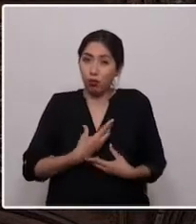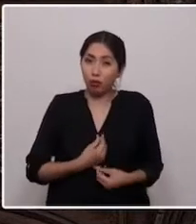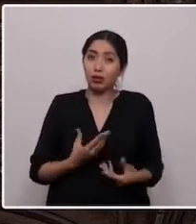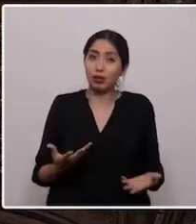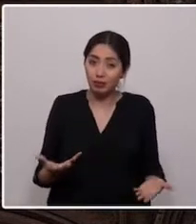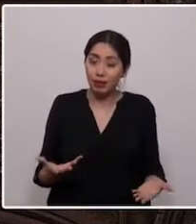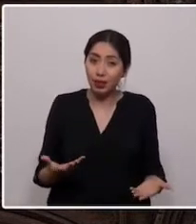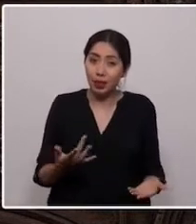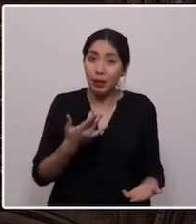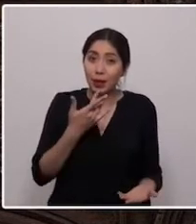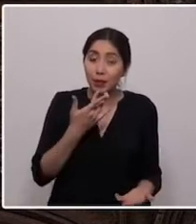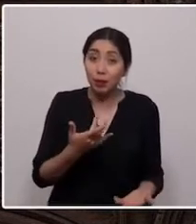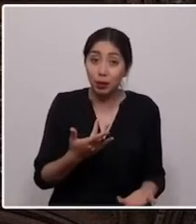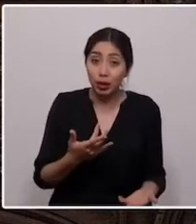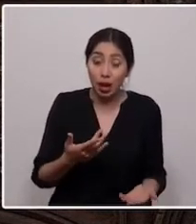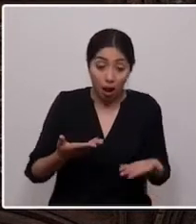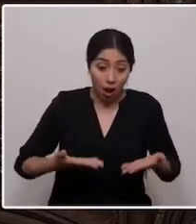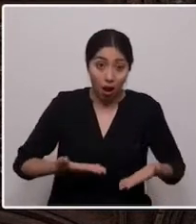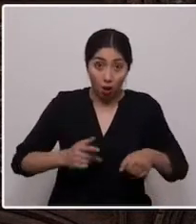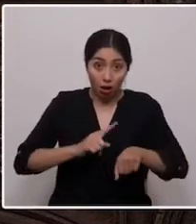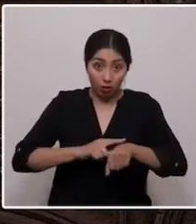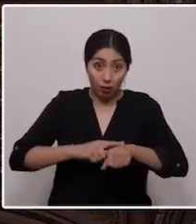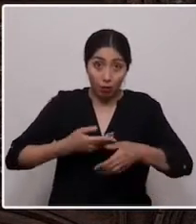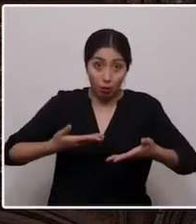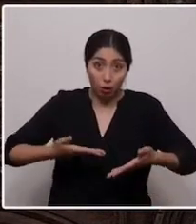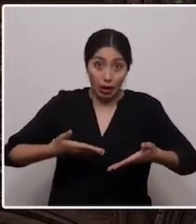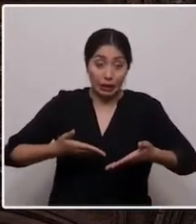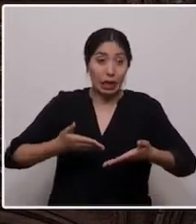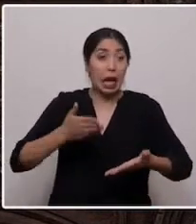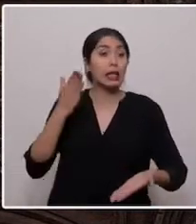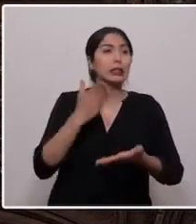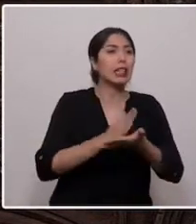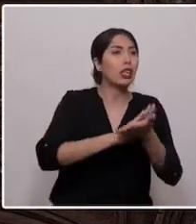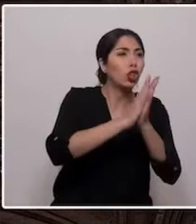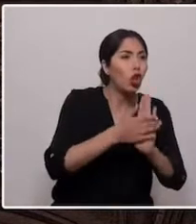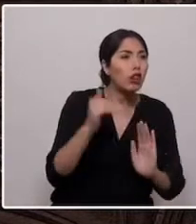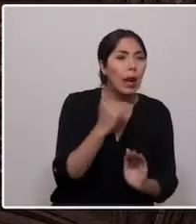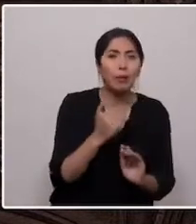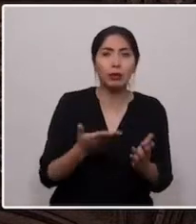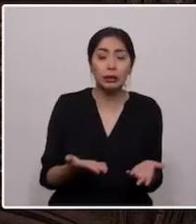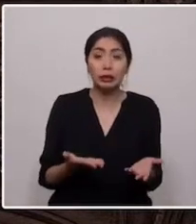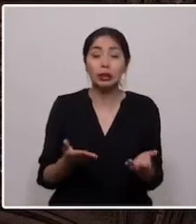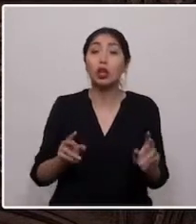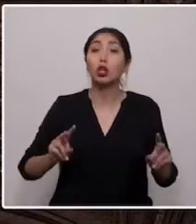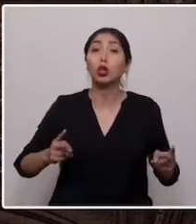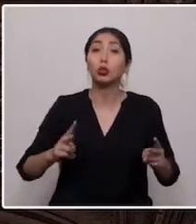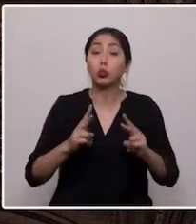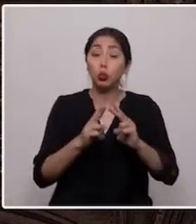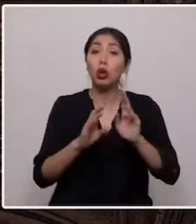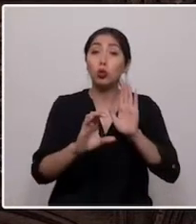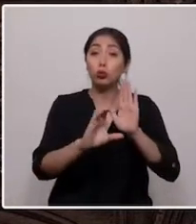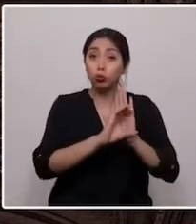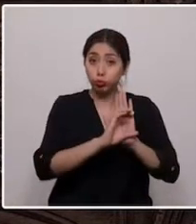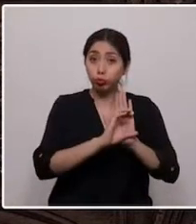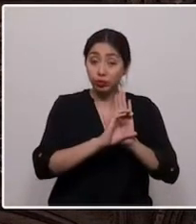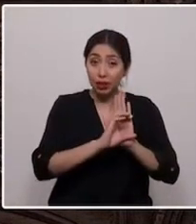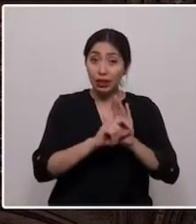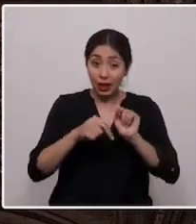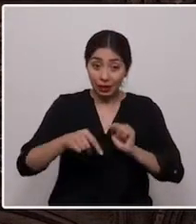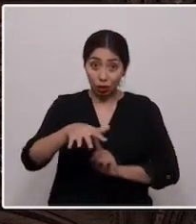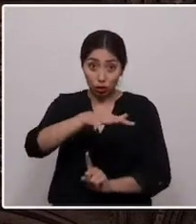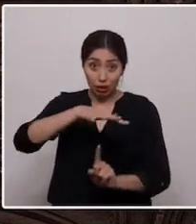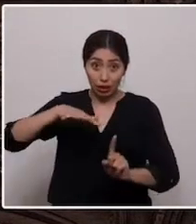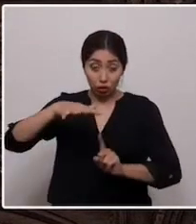muy acorde con los tiempos exigen todo y de inmediato. La construcción de una constitución en el contexto de un proceso como el que